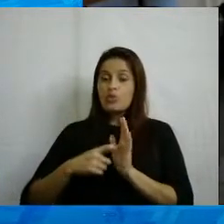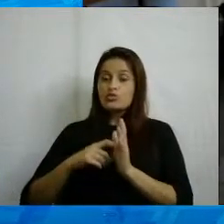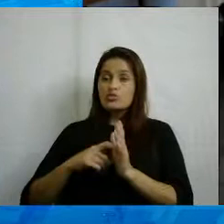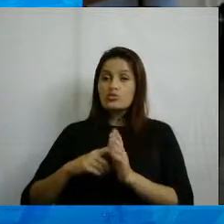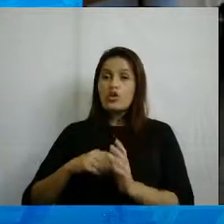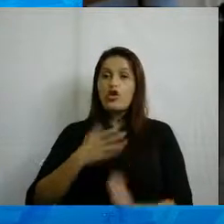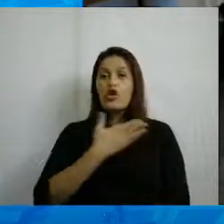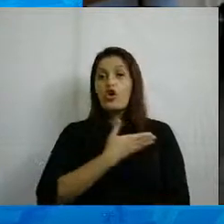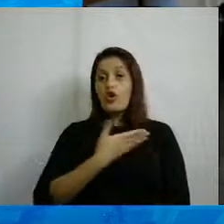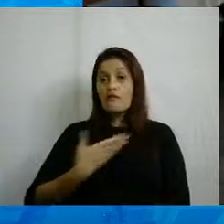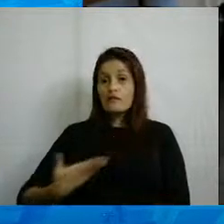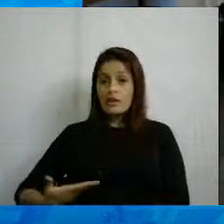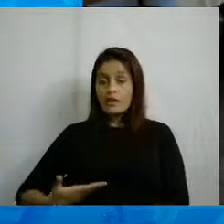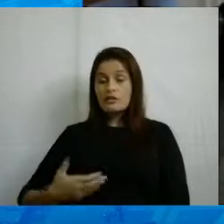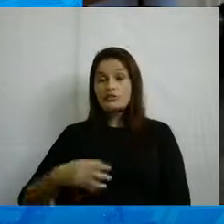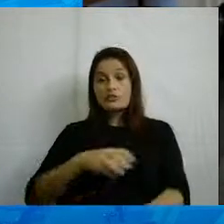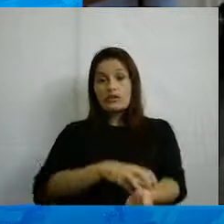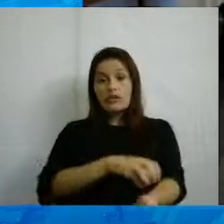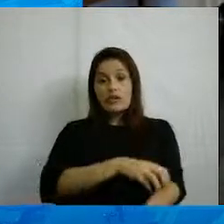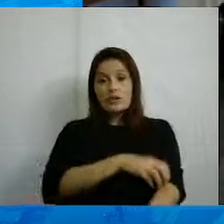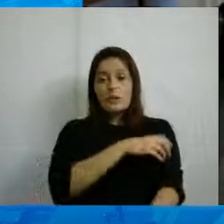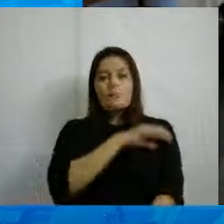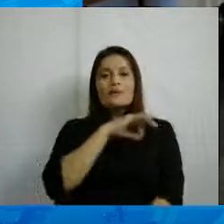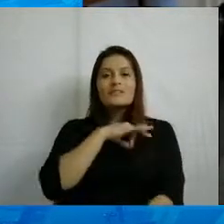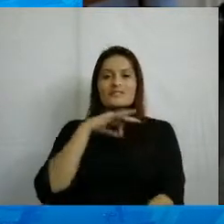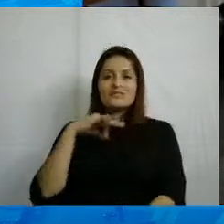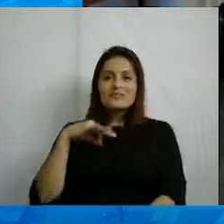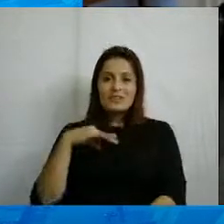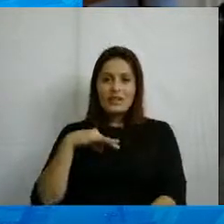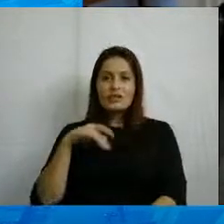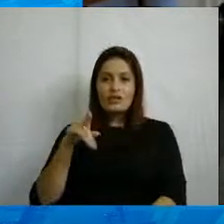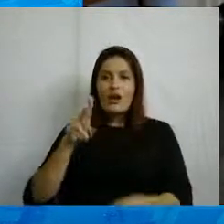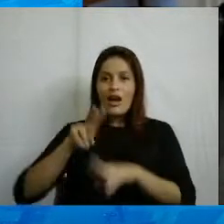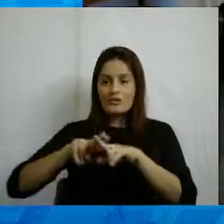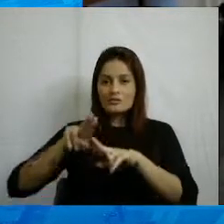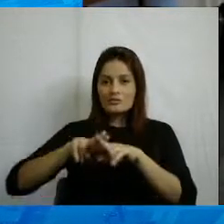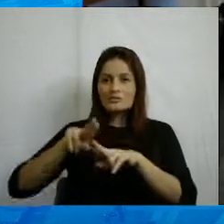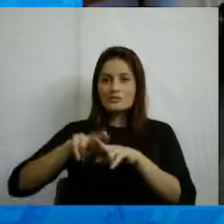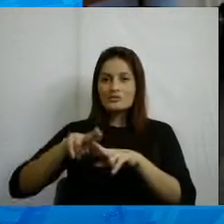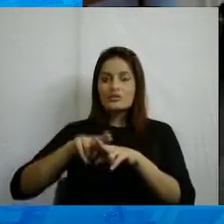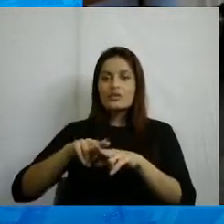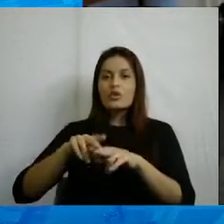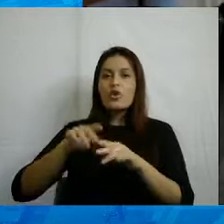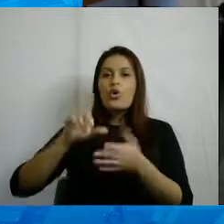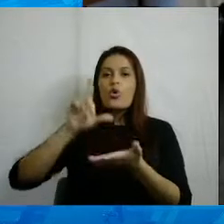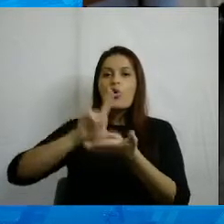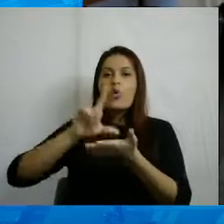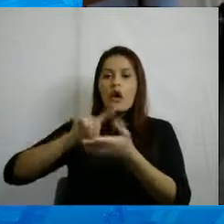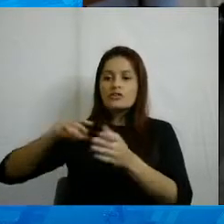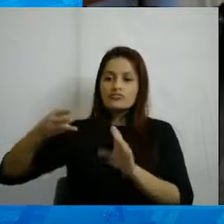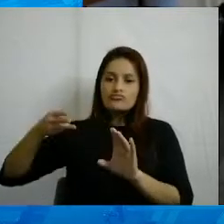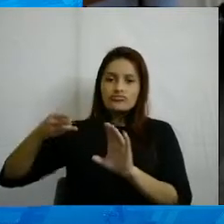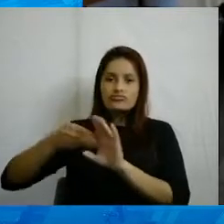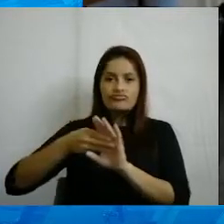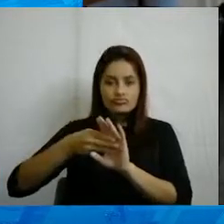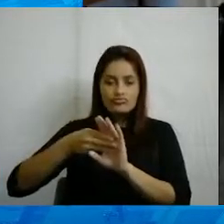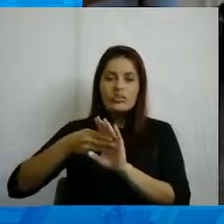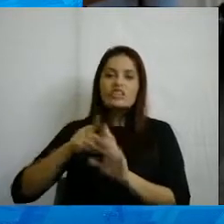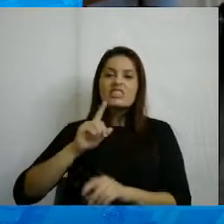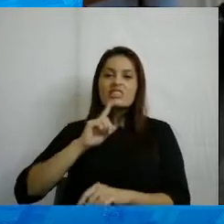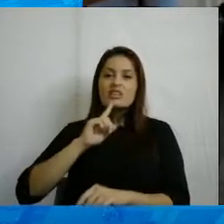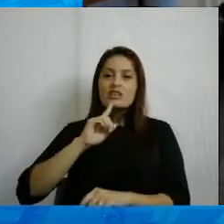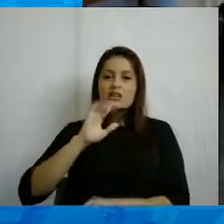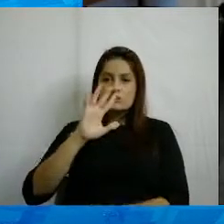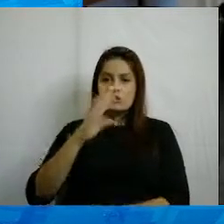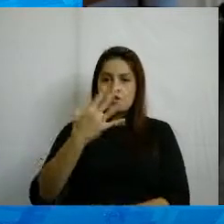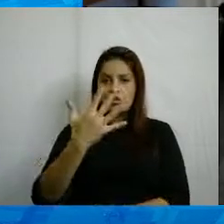regional actualmente está trabajando y con el Ministerio de Energía en la instalación de puntos de carga. Como también lo comentó el concejal Domínguez, que existen 5 puntos que se